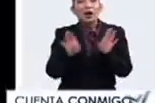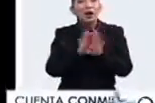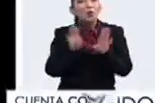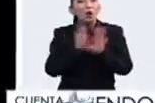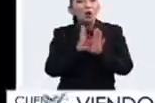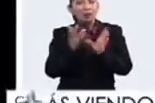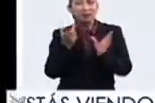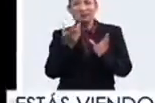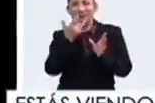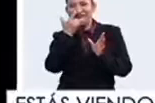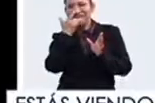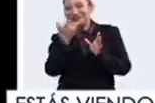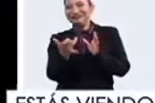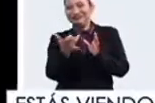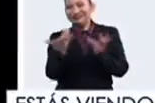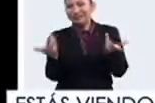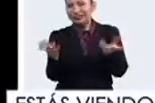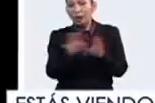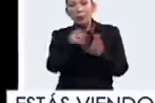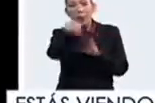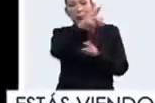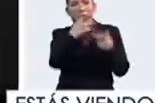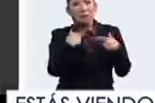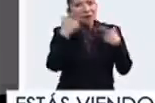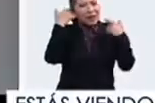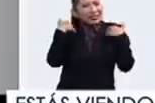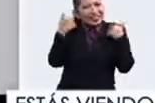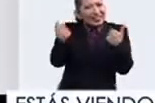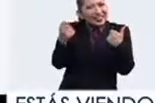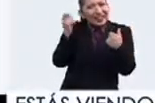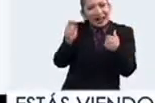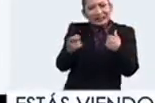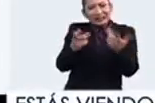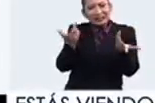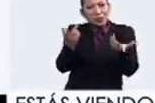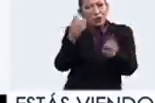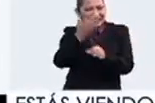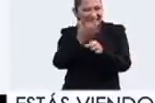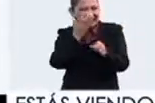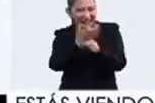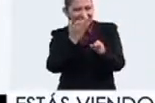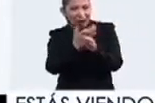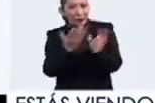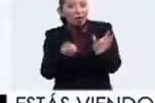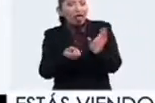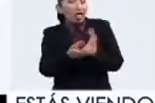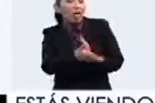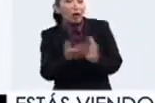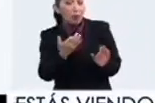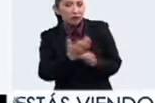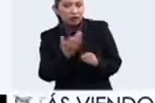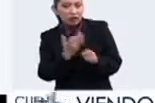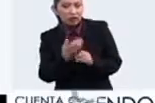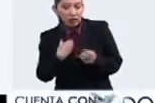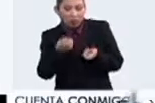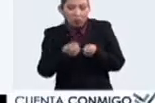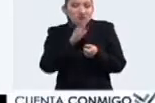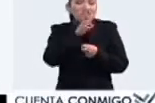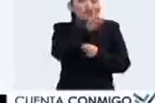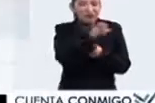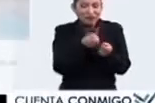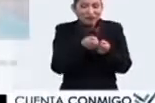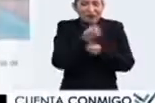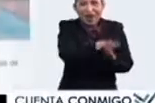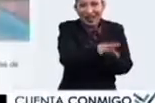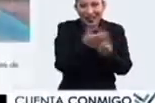La ironía acaba de... como que la gente no entiende la ironía. Tú pones cosas de una forma humorística o